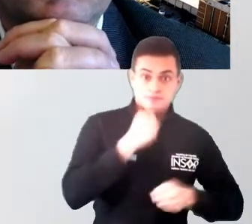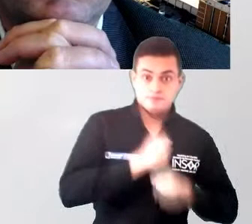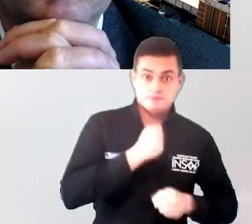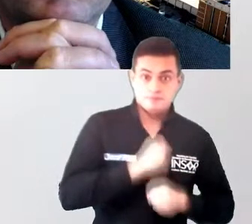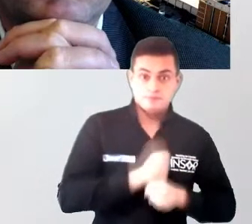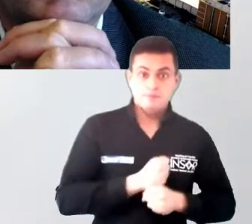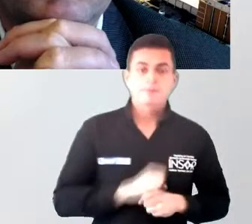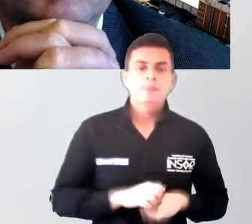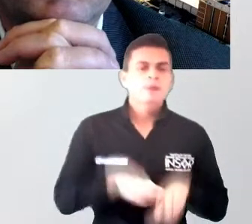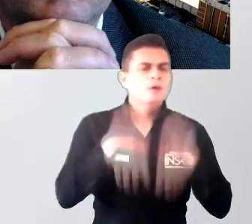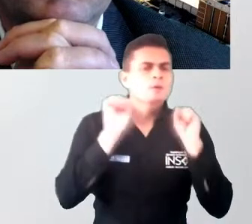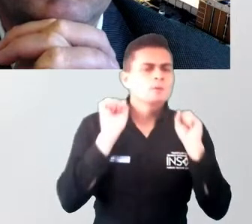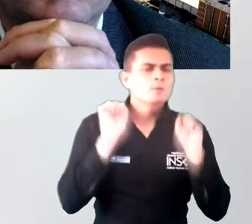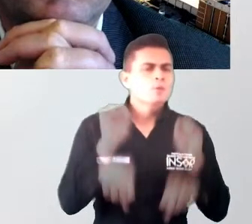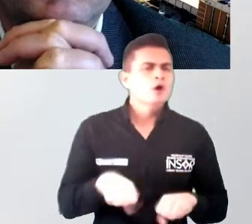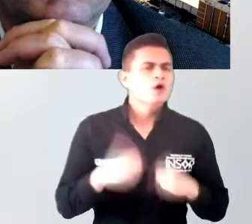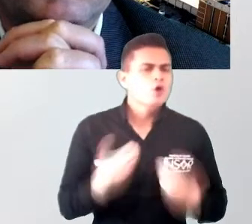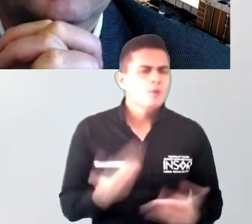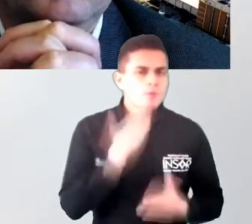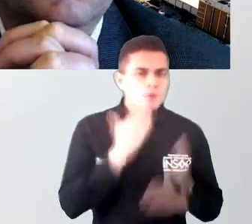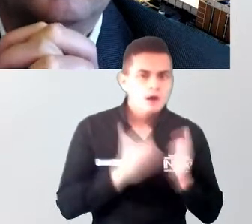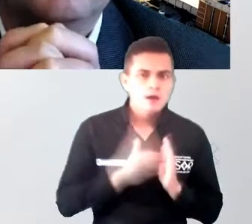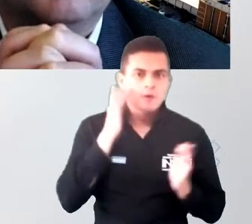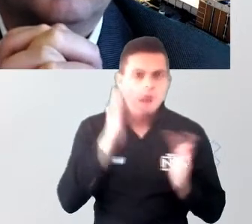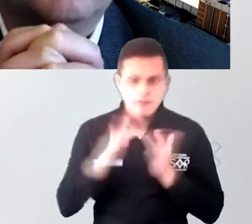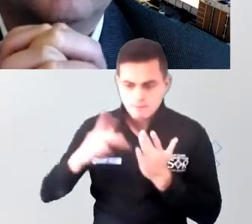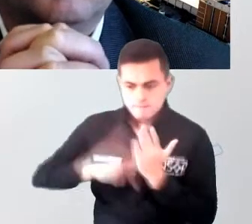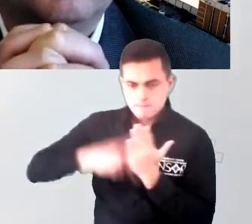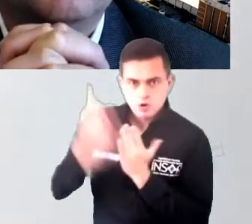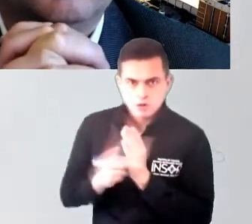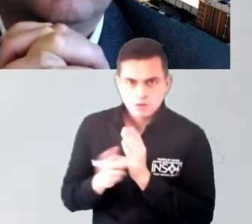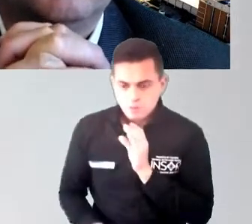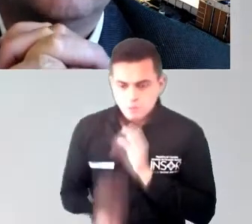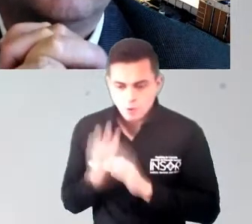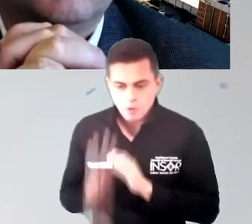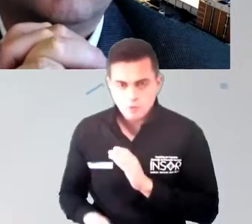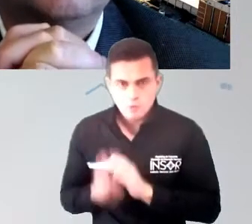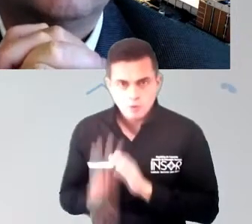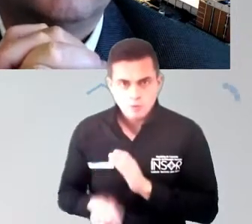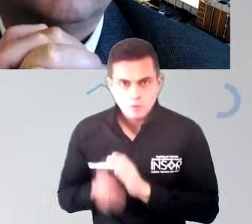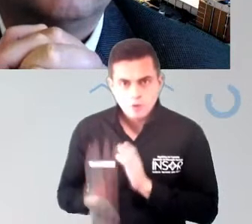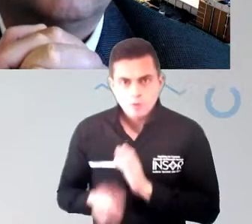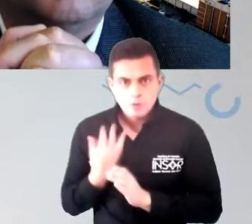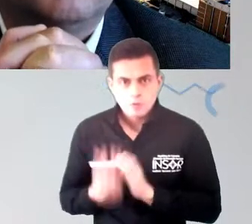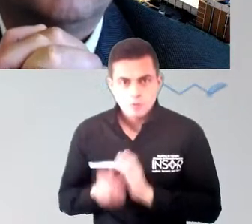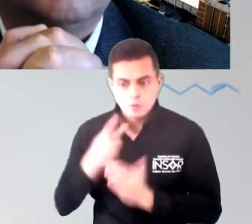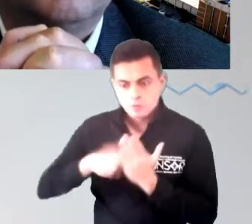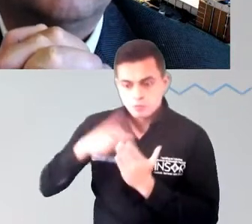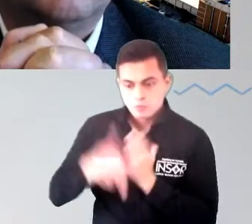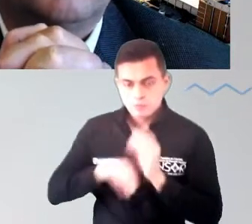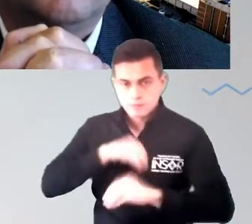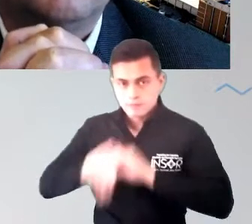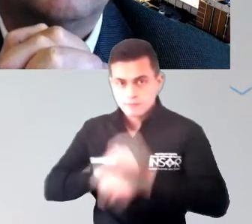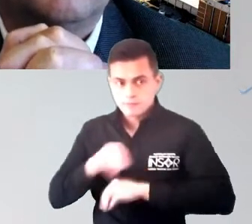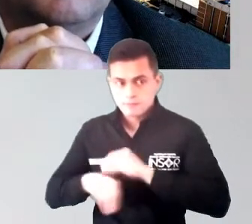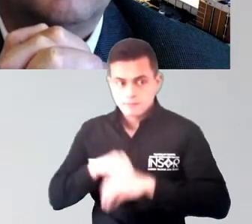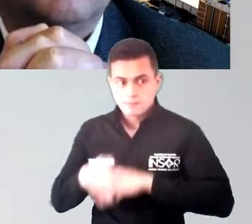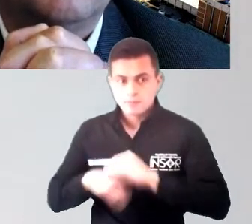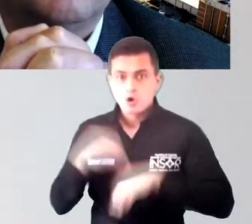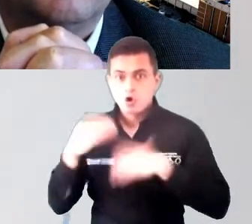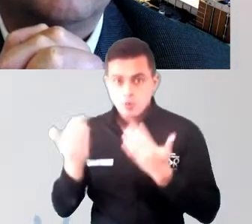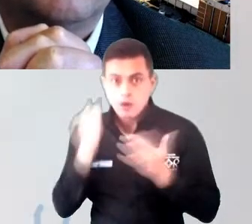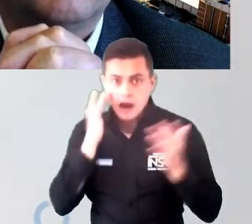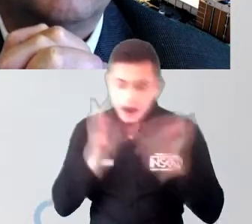ciertas cosas que se piden en proyectos auténticos justamente alrededor de esos